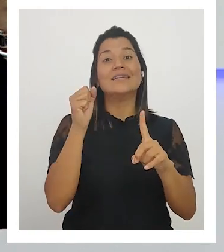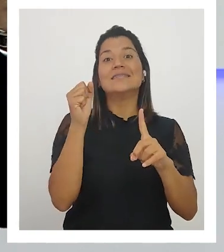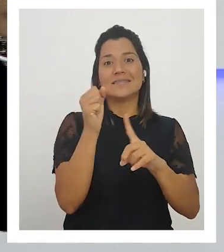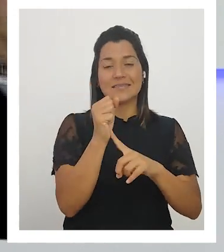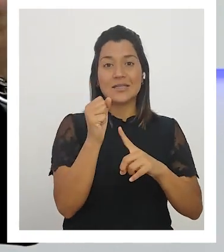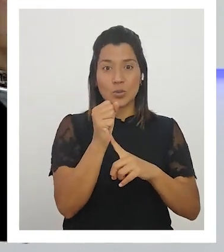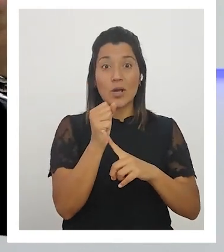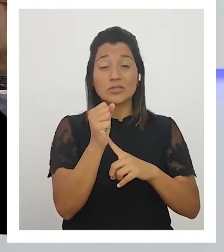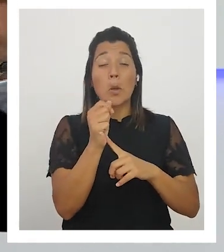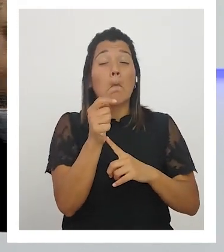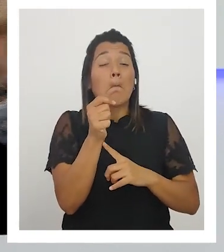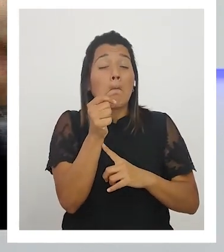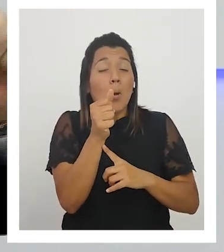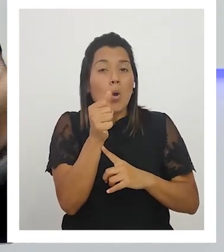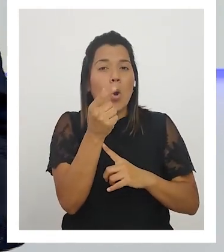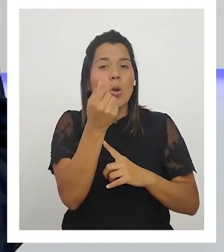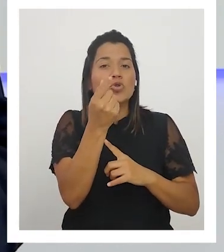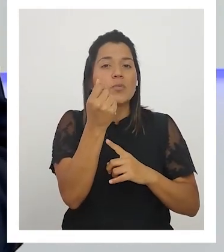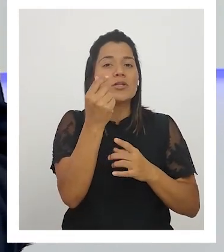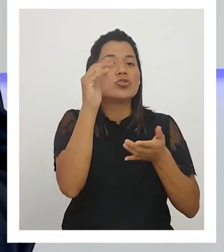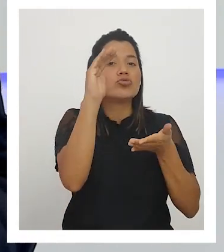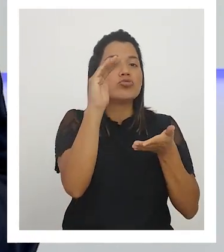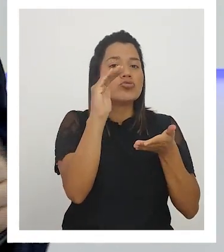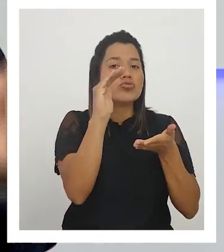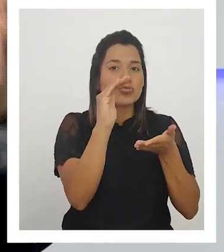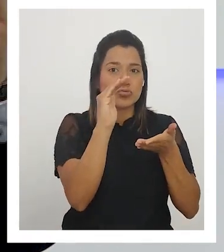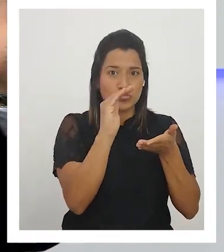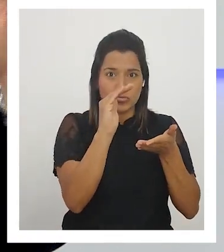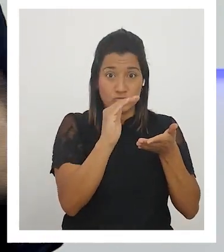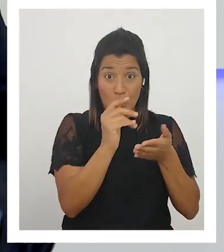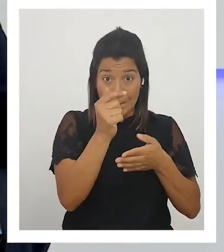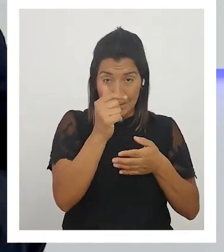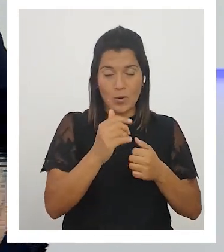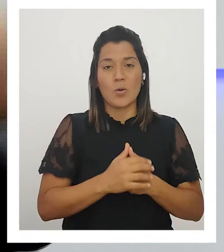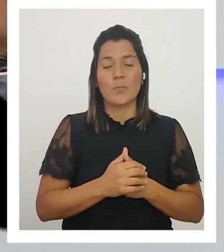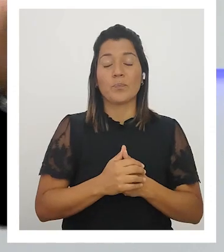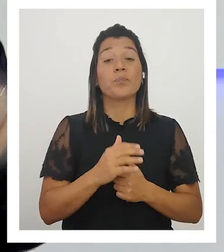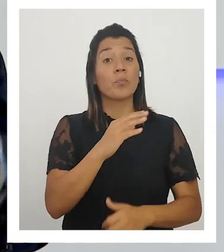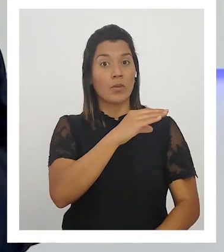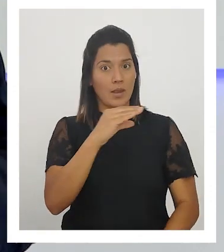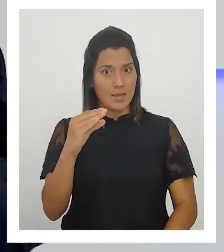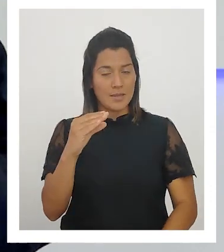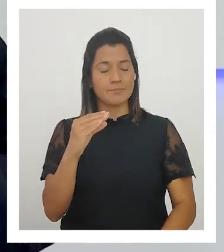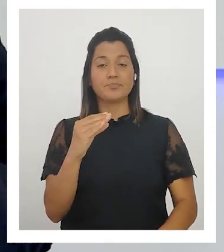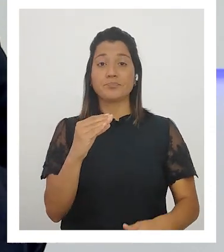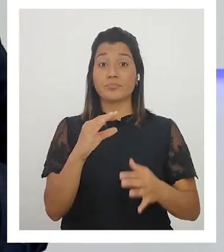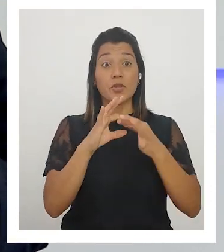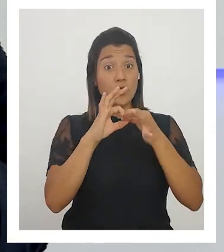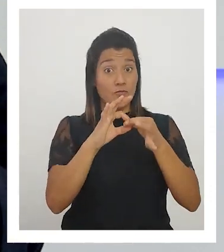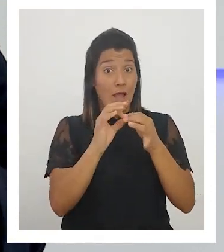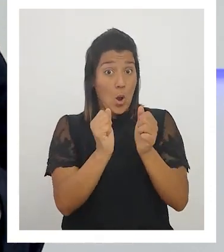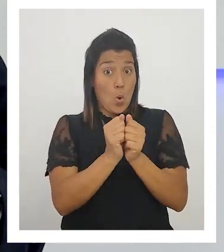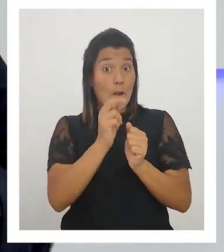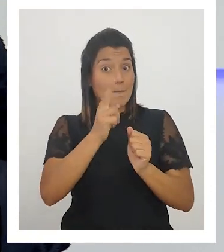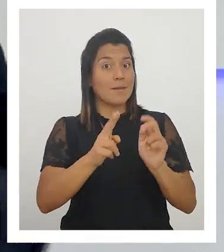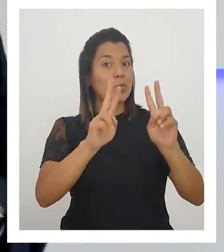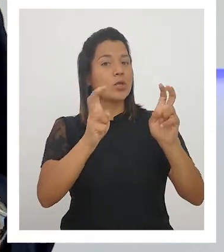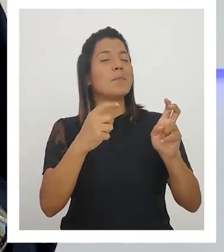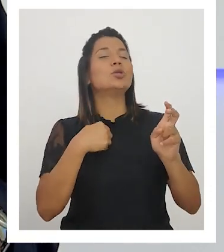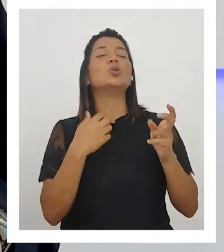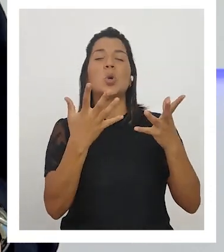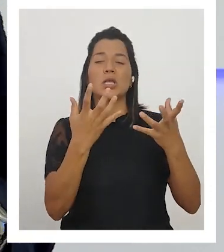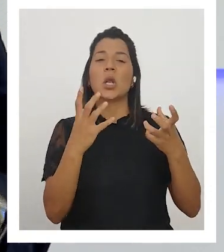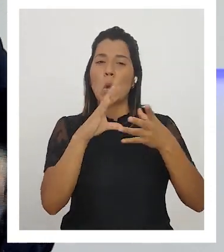hasta levemente están cayendo. De hecho, en relación siempre a este tema, quisiera comentarle